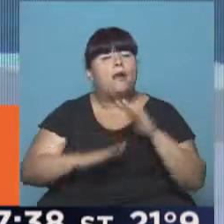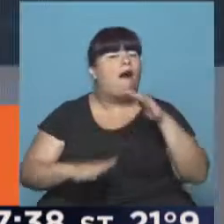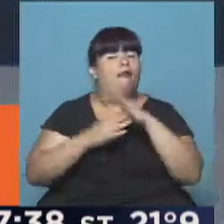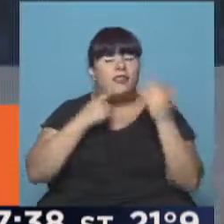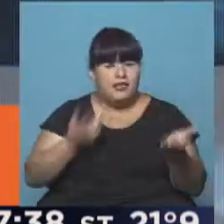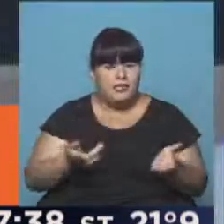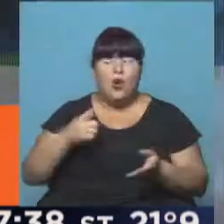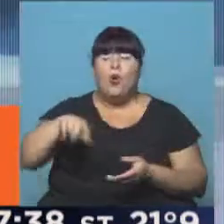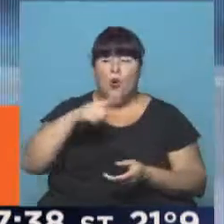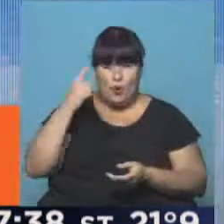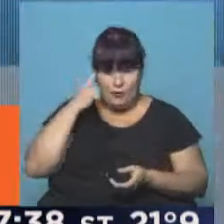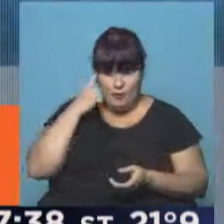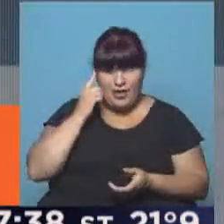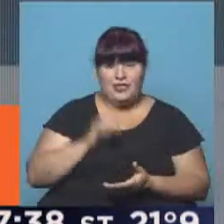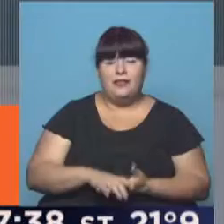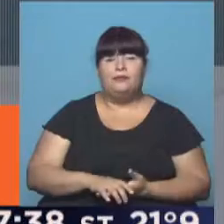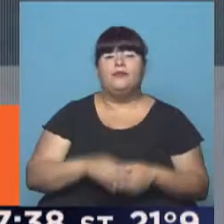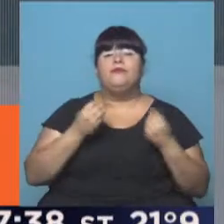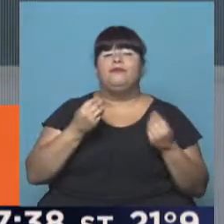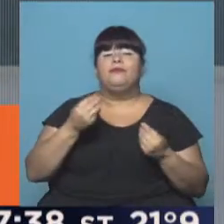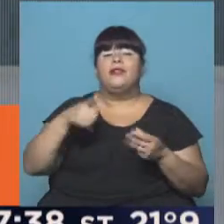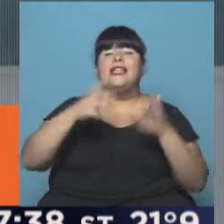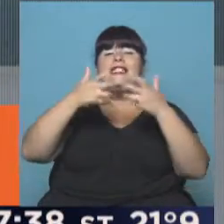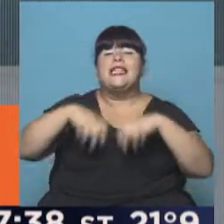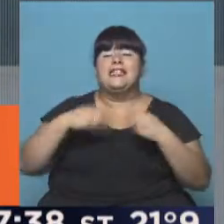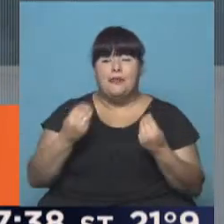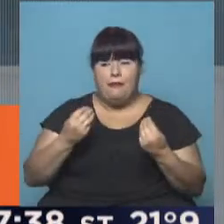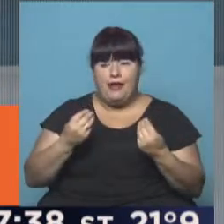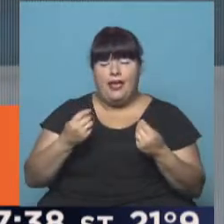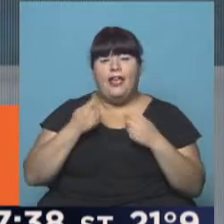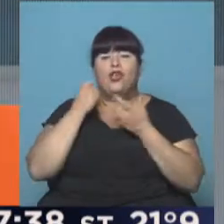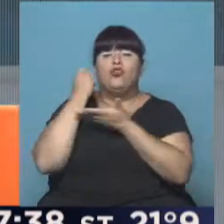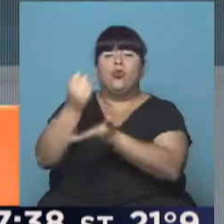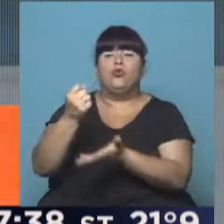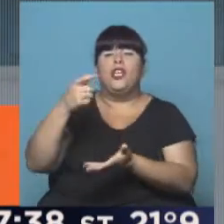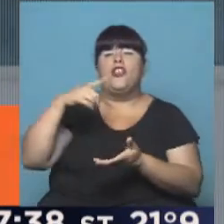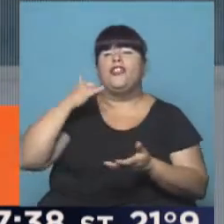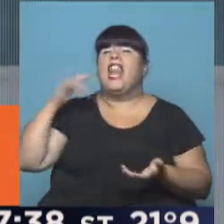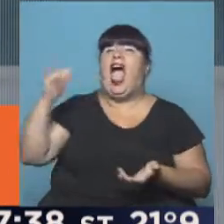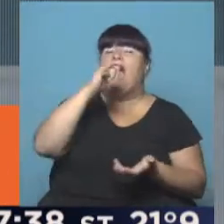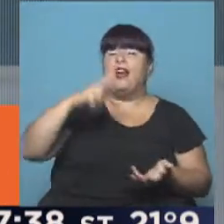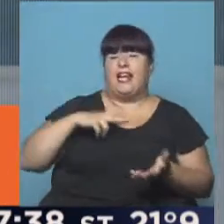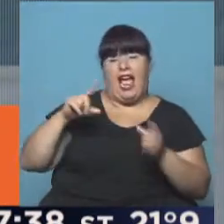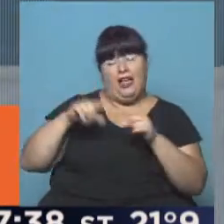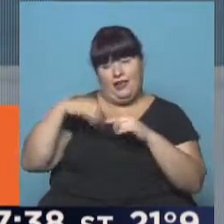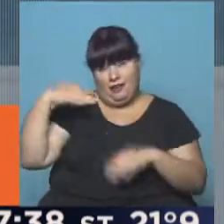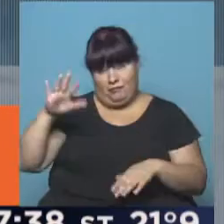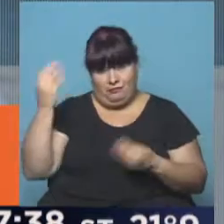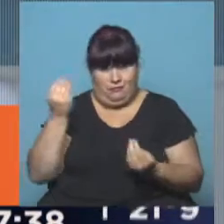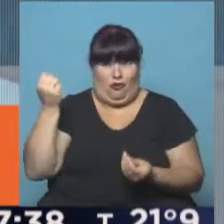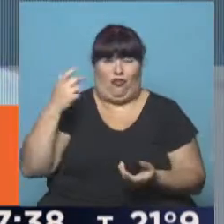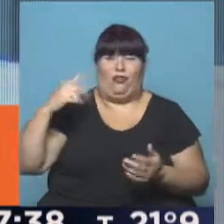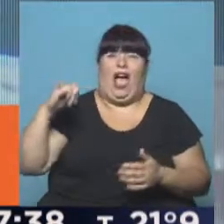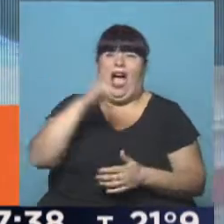habla. Ustedes piensen que, ¿qué llevaba el sistema a darle el subsidio a alguien que tenía un avión, que es el artículo más suntuario que existe,